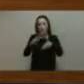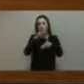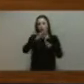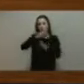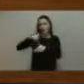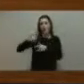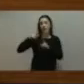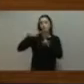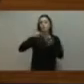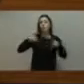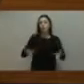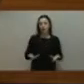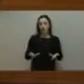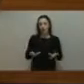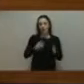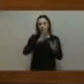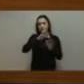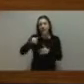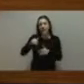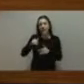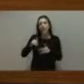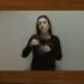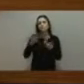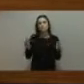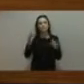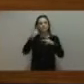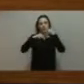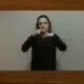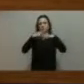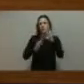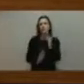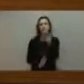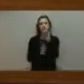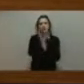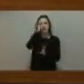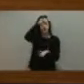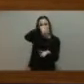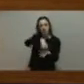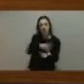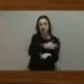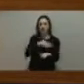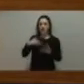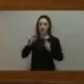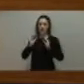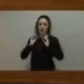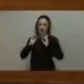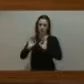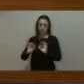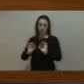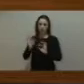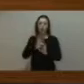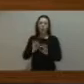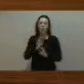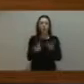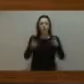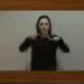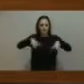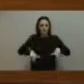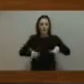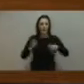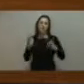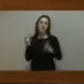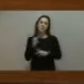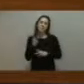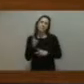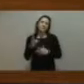final, poner o al final instalar o implantar una incineradora o una planta de valoración energética, como a usted le gusta decir,